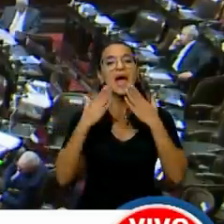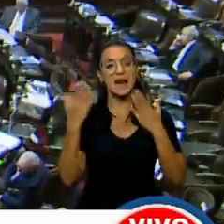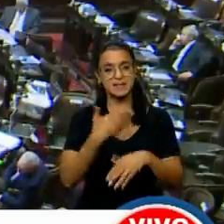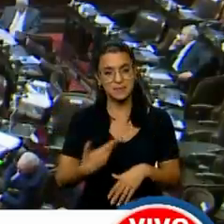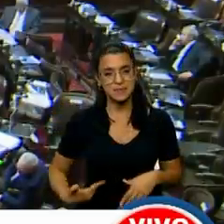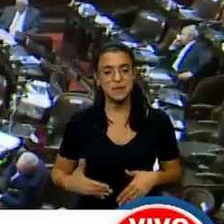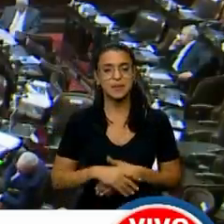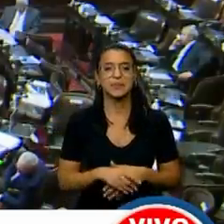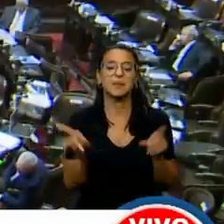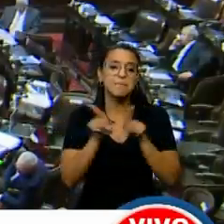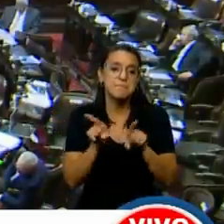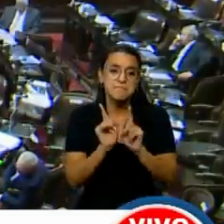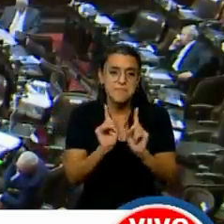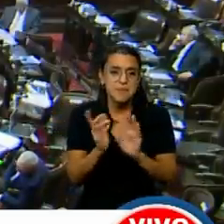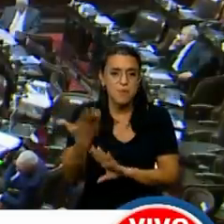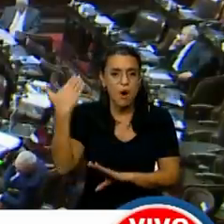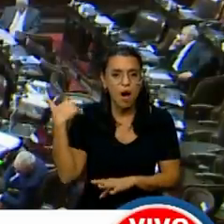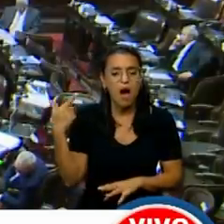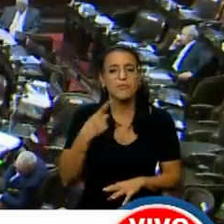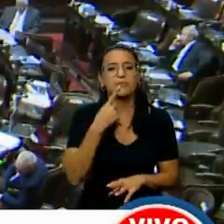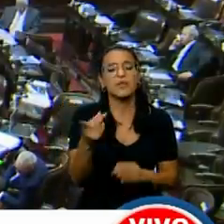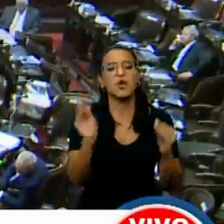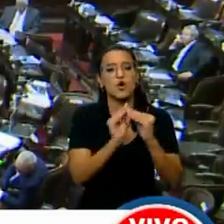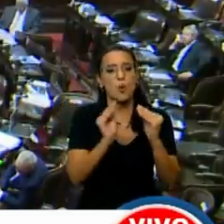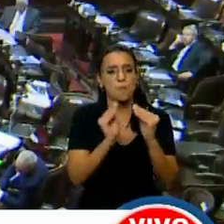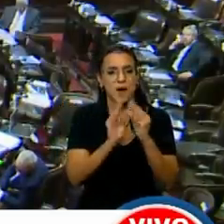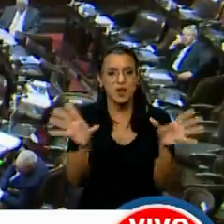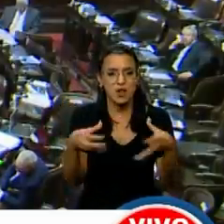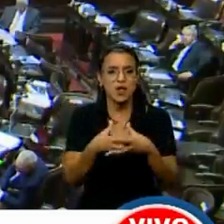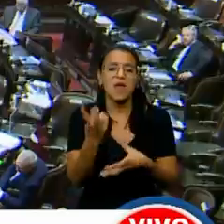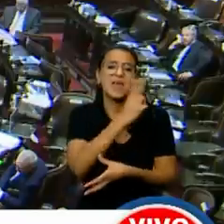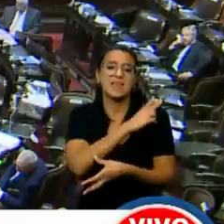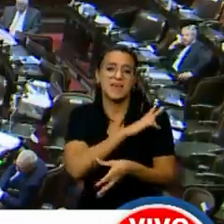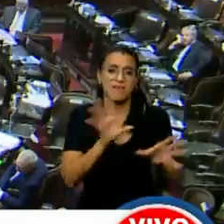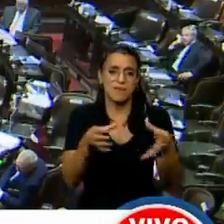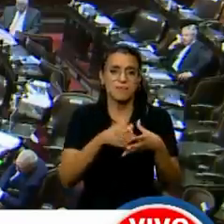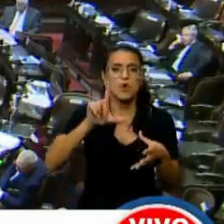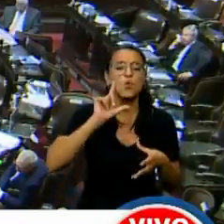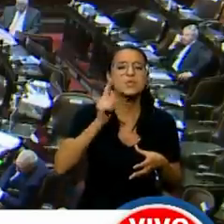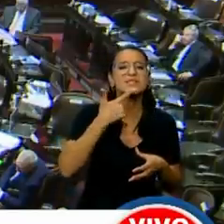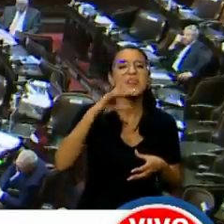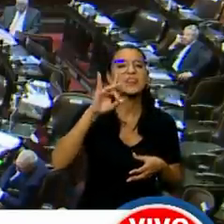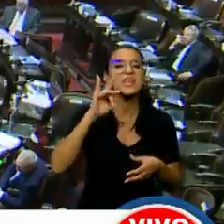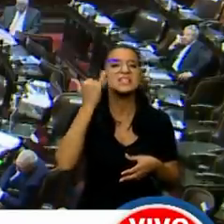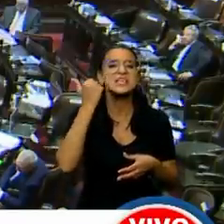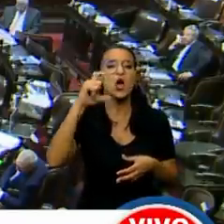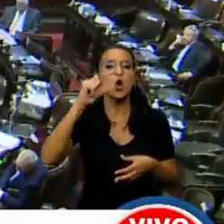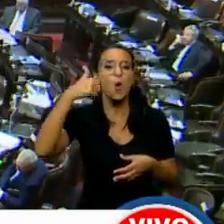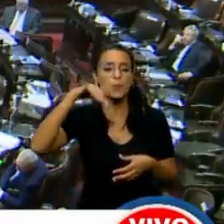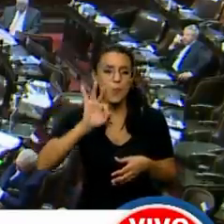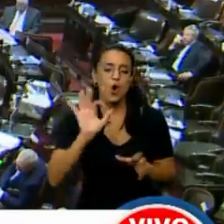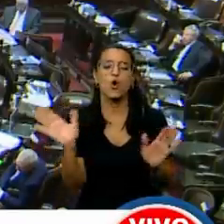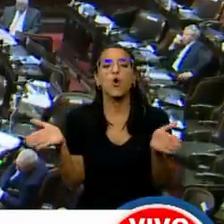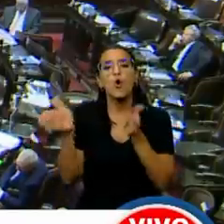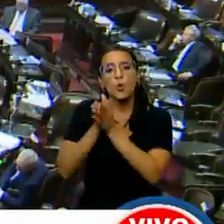tal como lo anticipara mi compañero de bloque y jefe de nuestro bloque el diputado luís di giacomo desde nuestro espacio desde